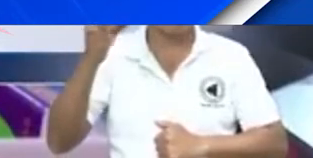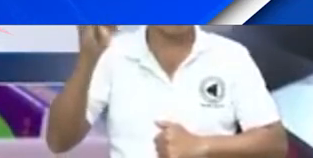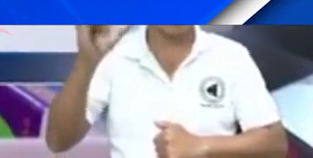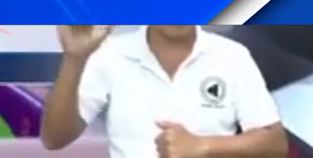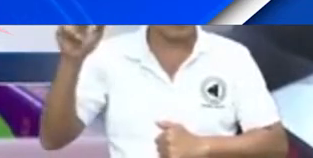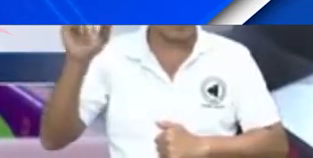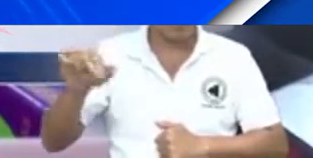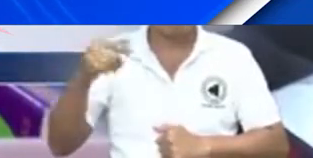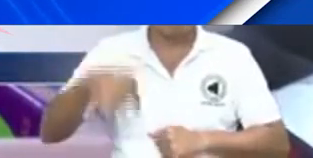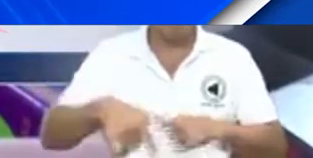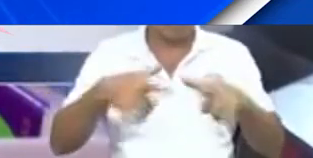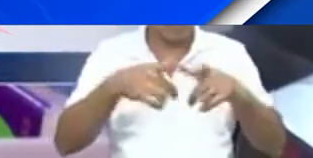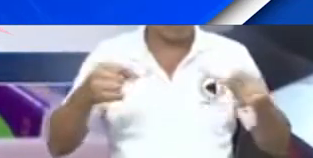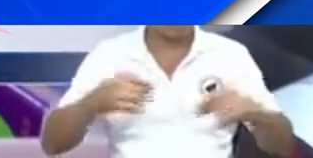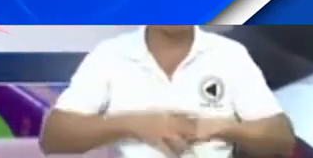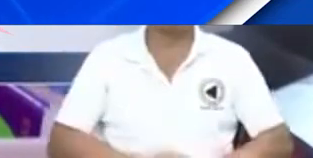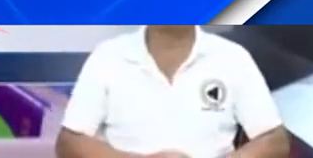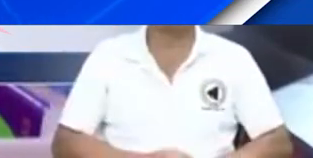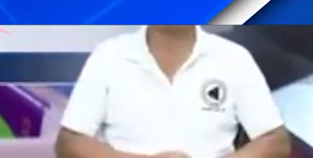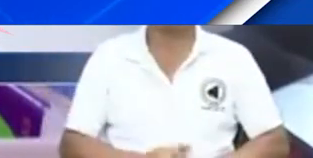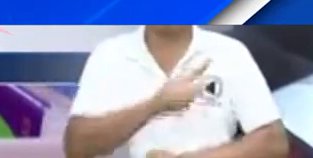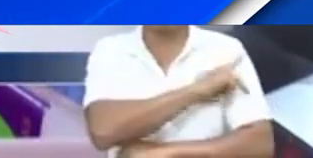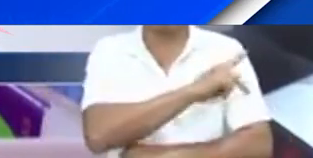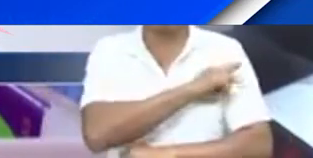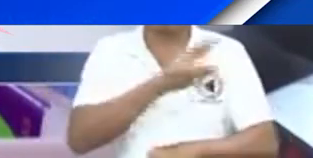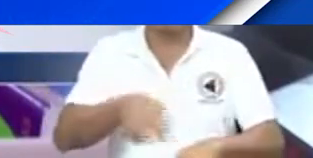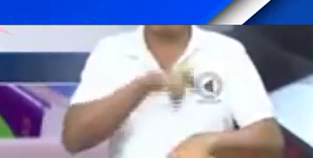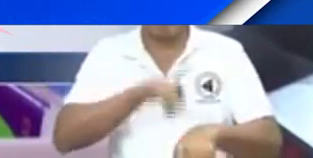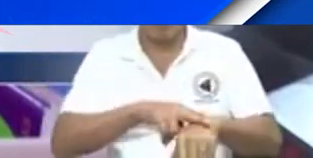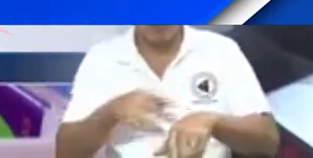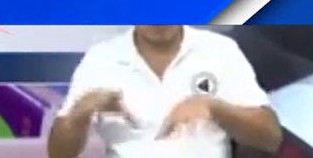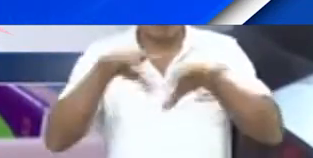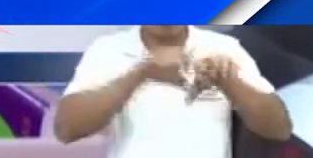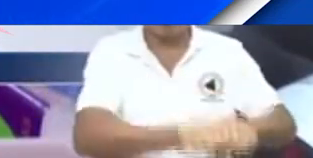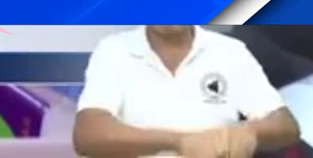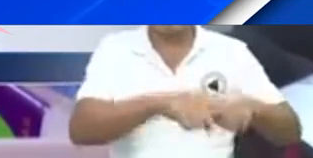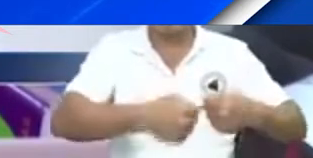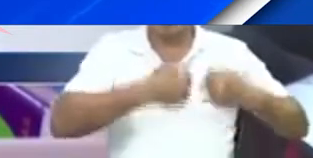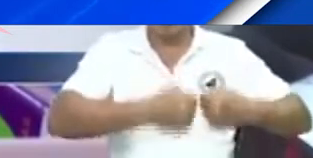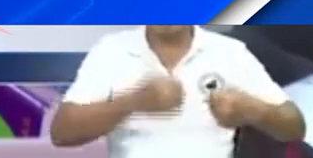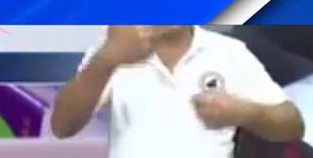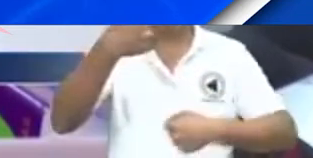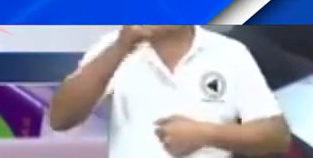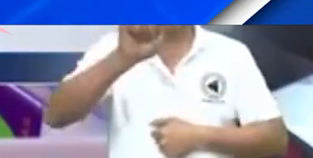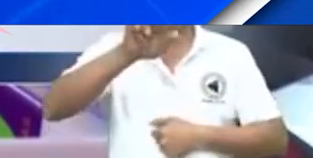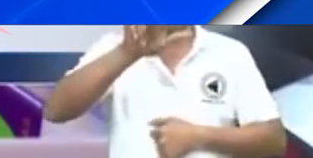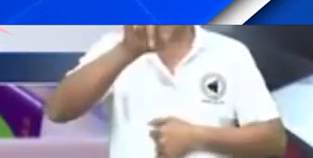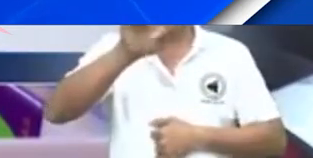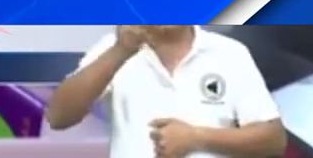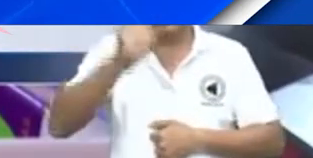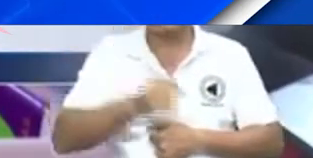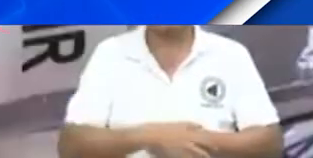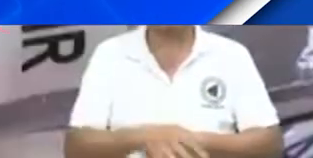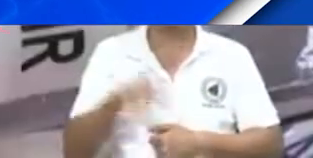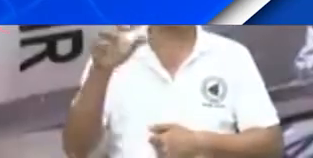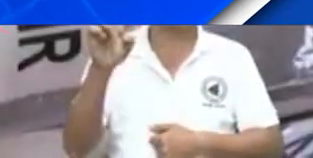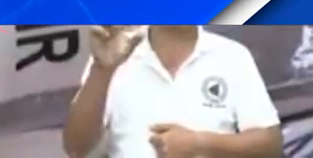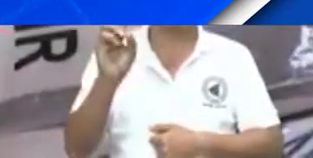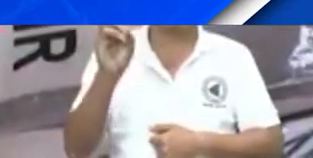6, Departamento de Managua, la Policía Nacional capturó al sujeto Charles Shannon Gar